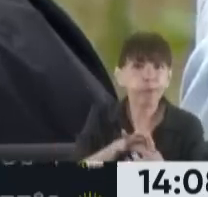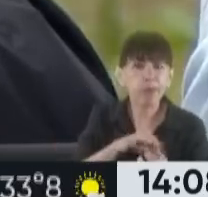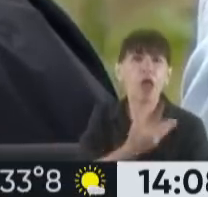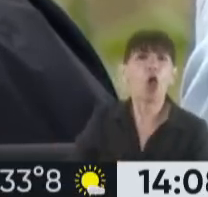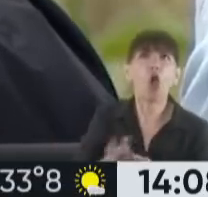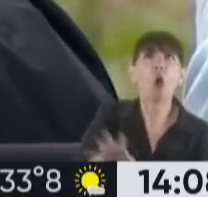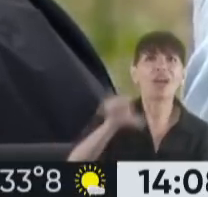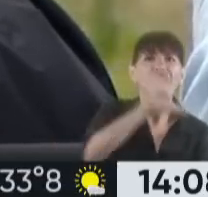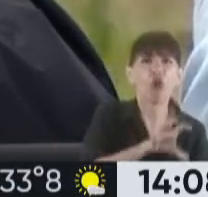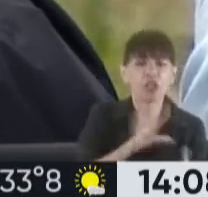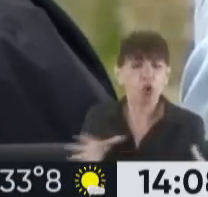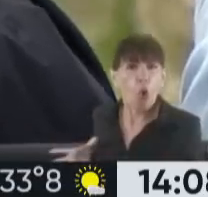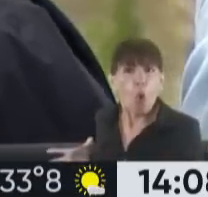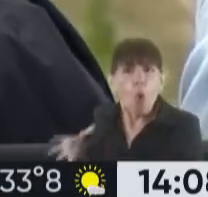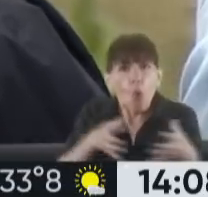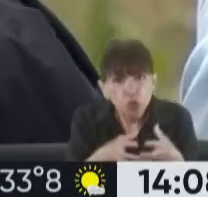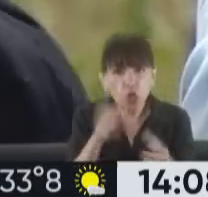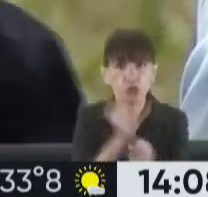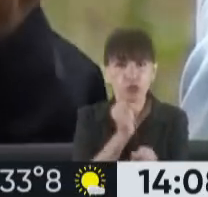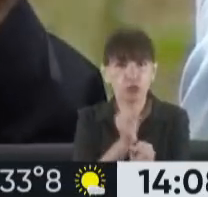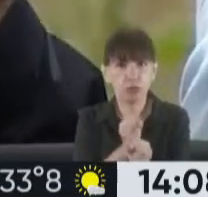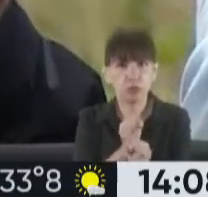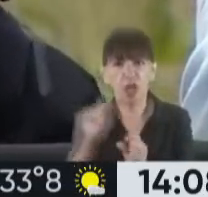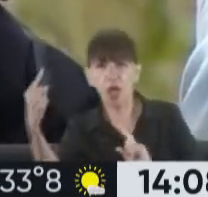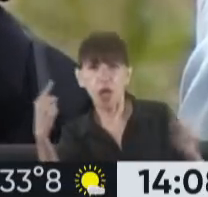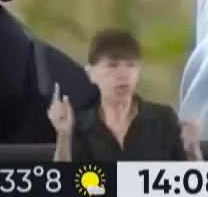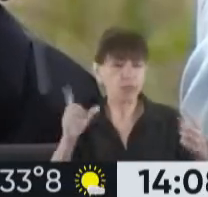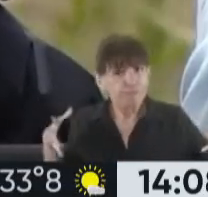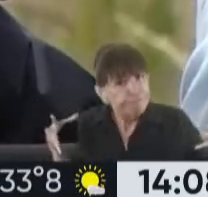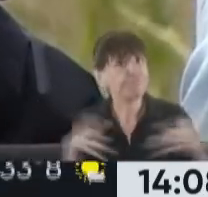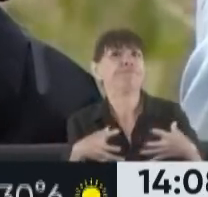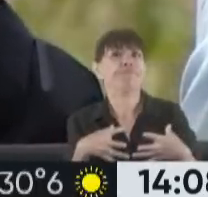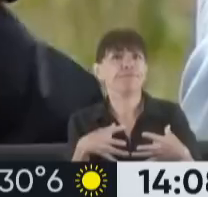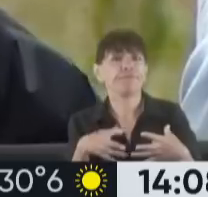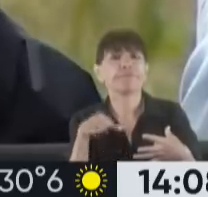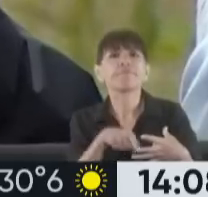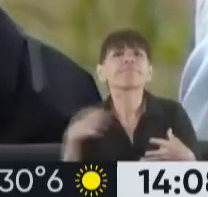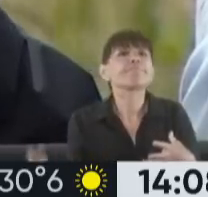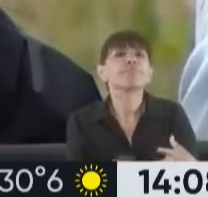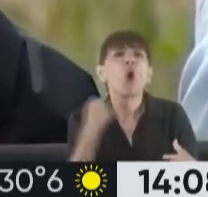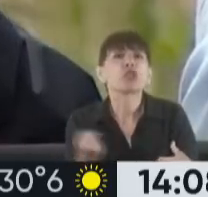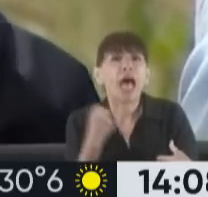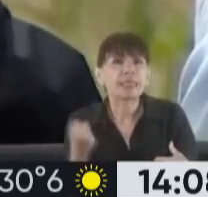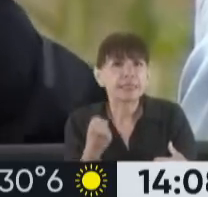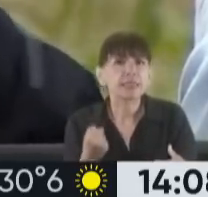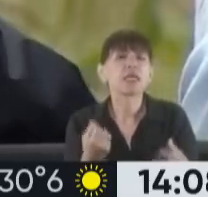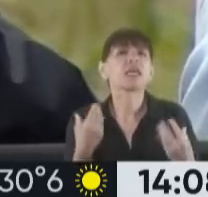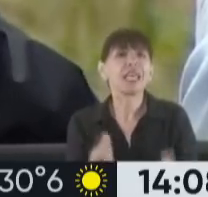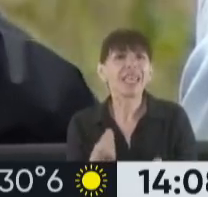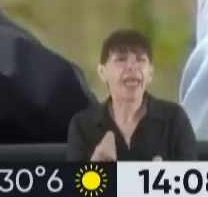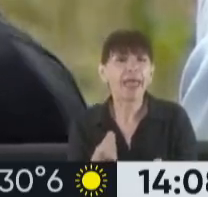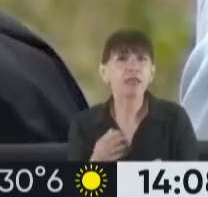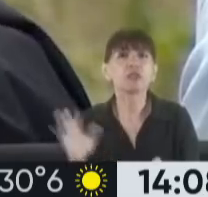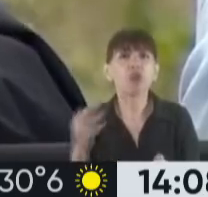trabajar. Porque es imprescindible que aunamos